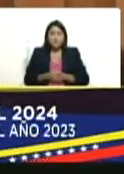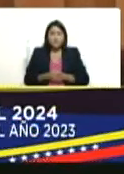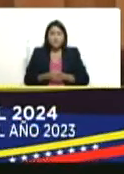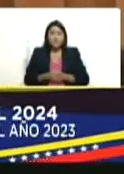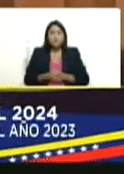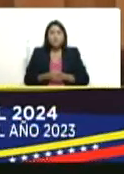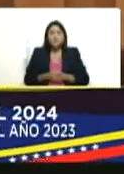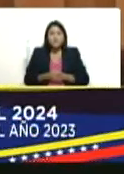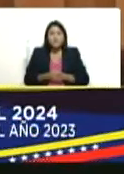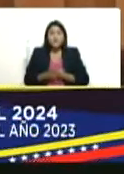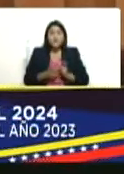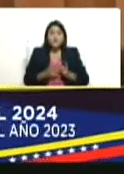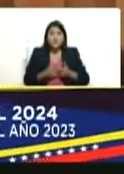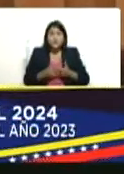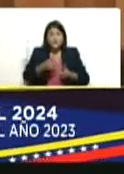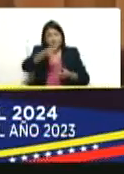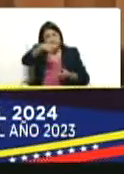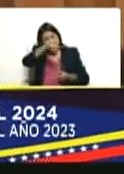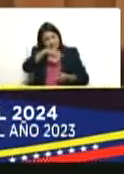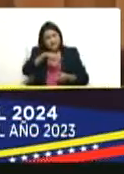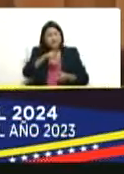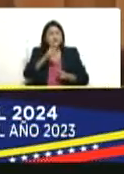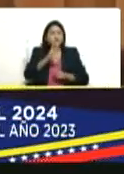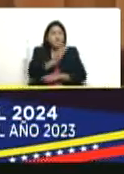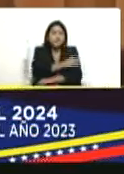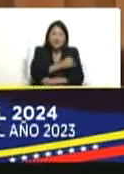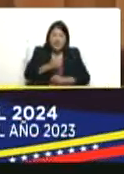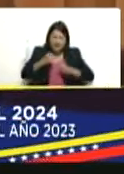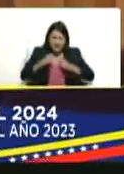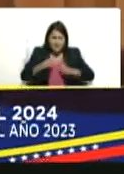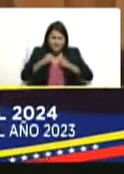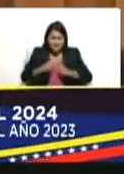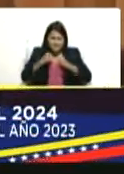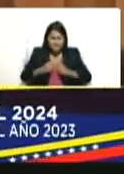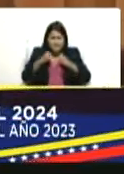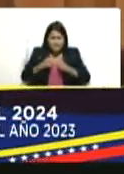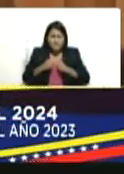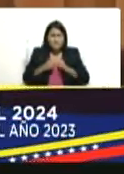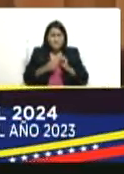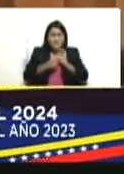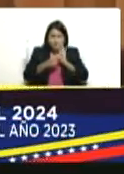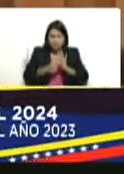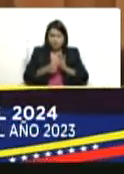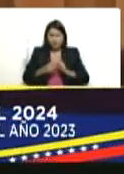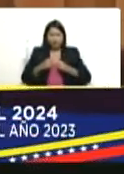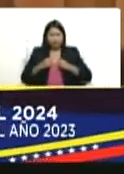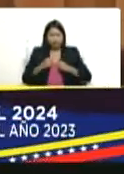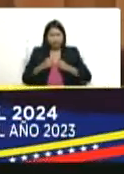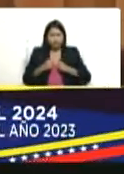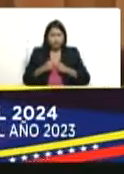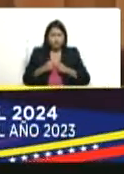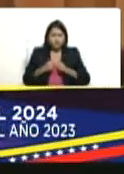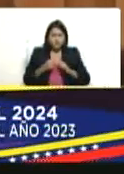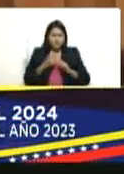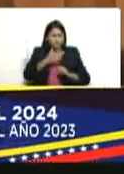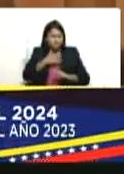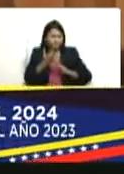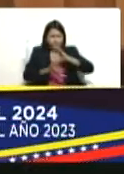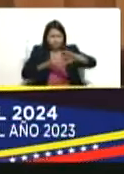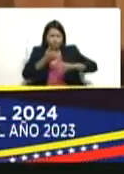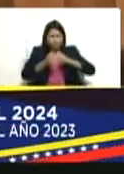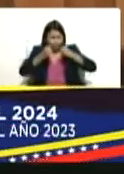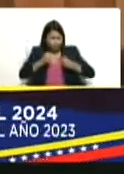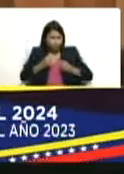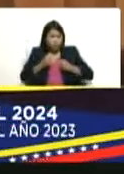Entonces, ante las pataletas de Doña Odio, Doña Violencia,